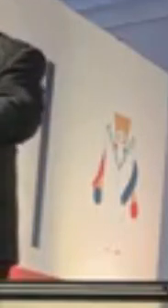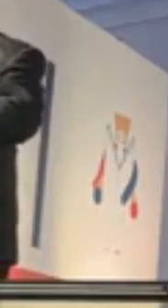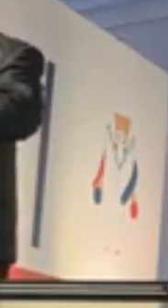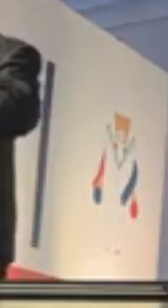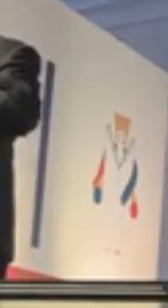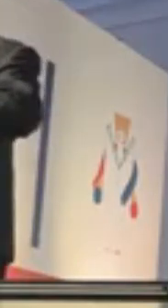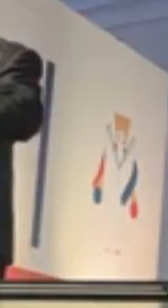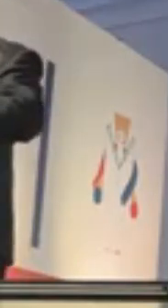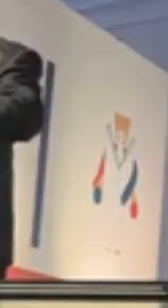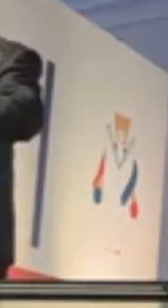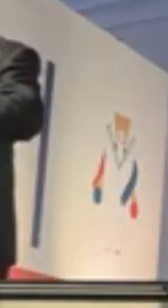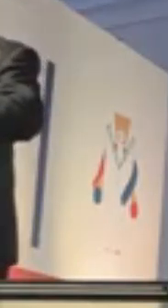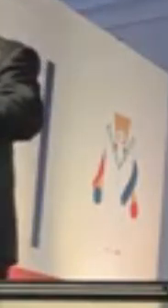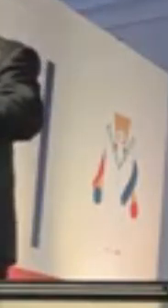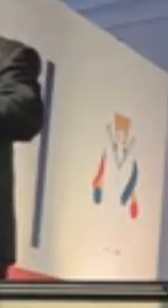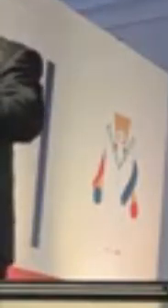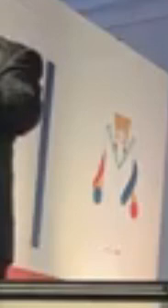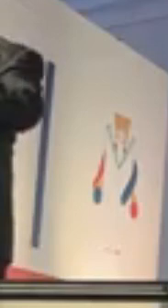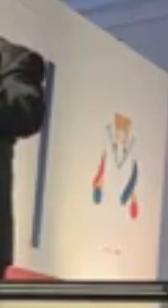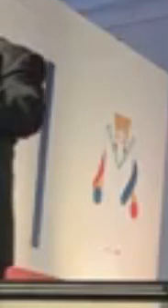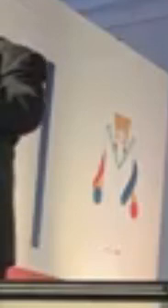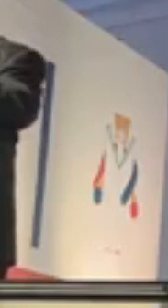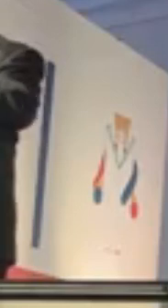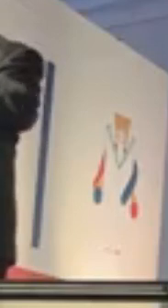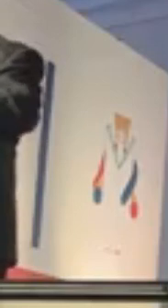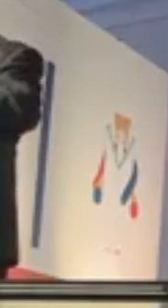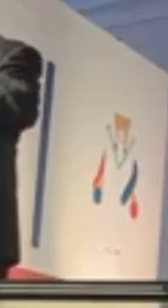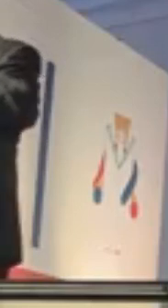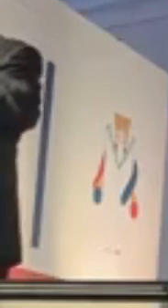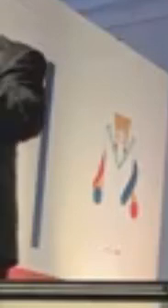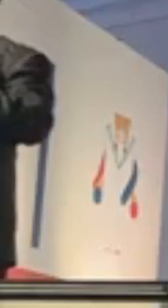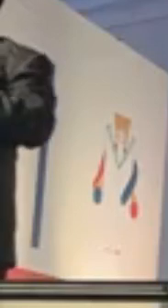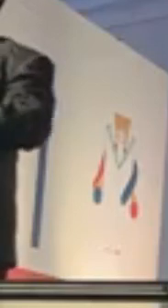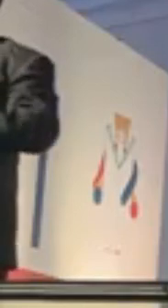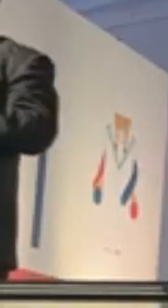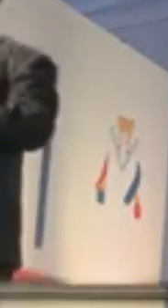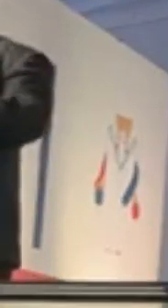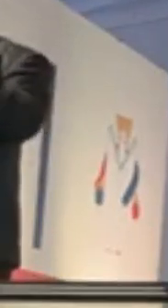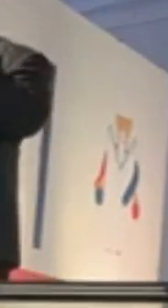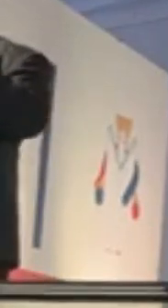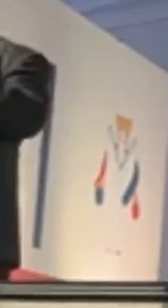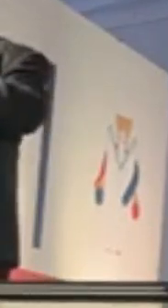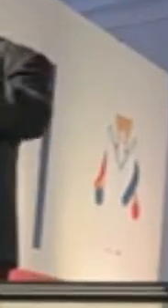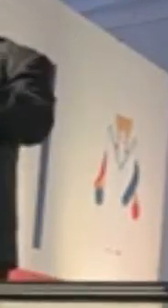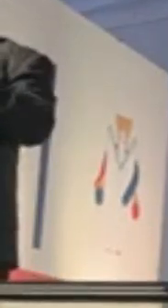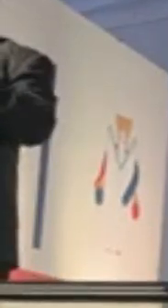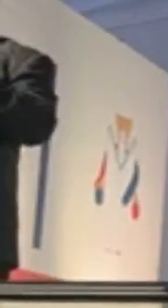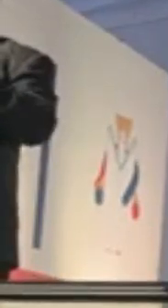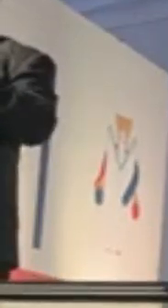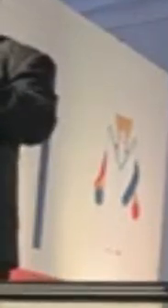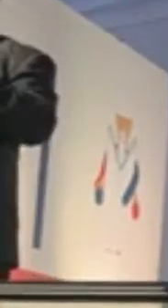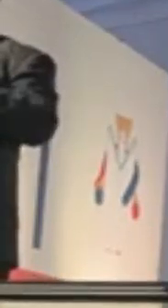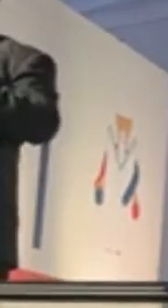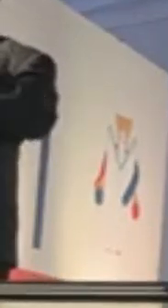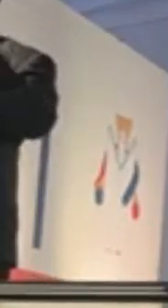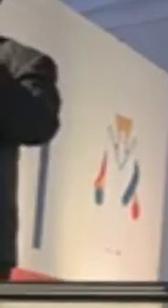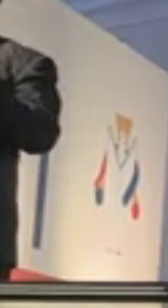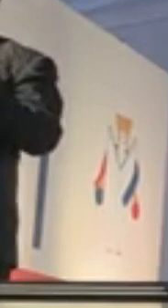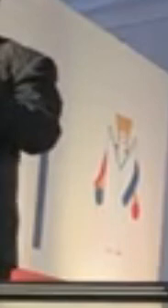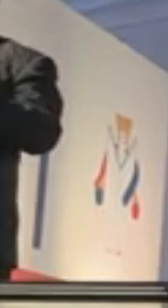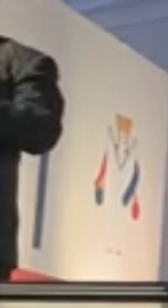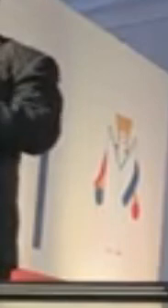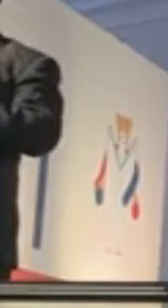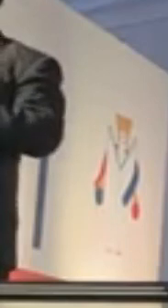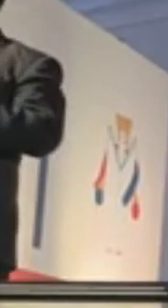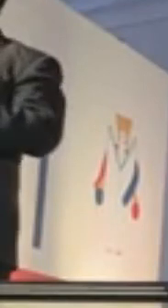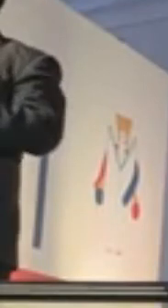españoles y españolas, mis abuelos, etc. Entonces, esa conciencia fresca todavía en la historia de lo que es un golpe de